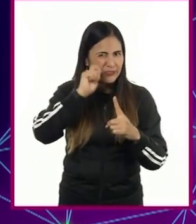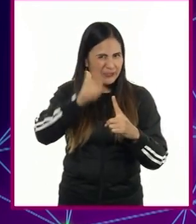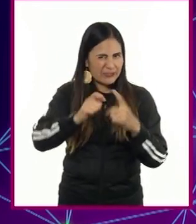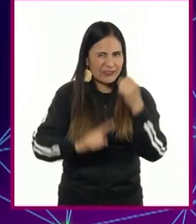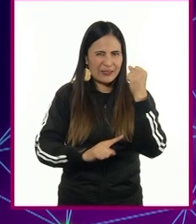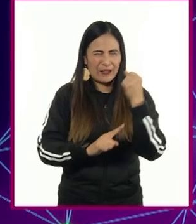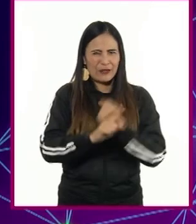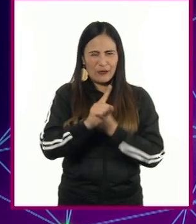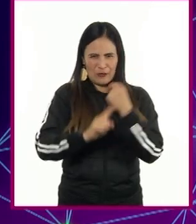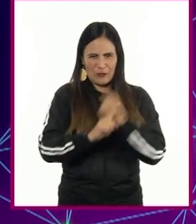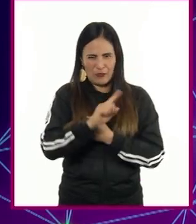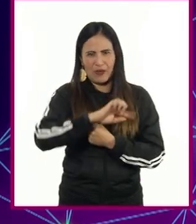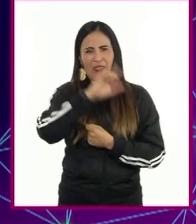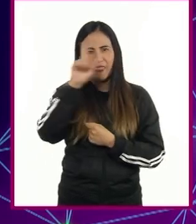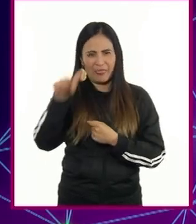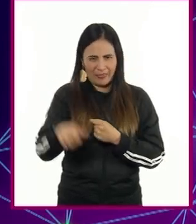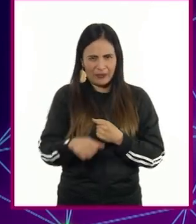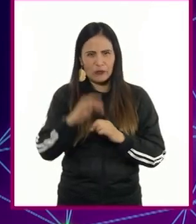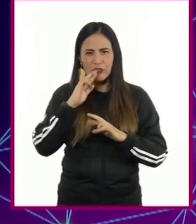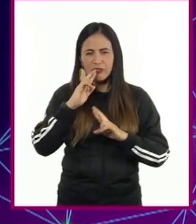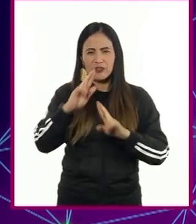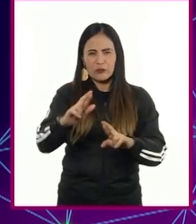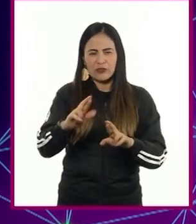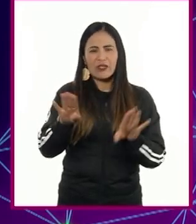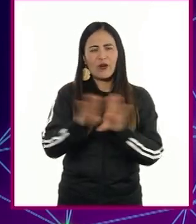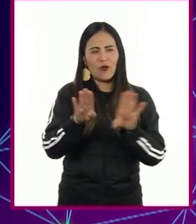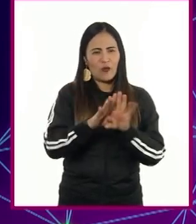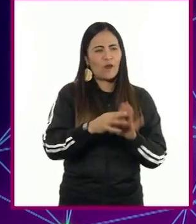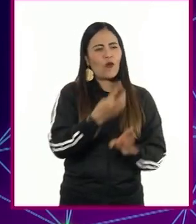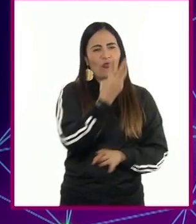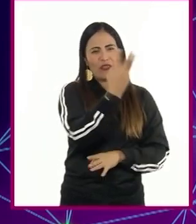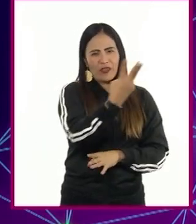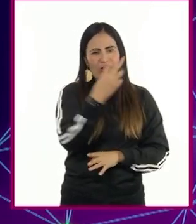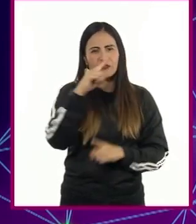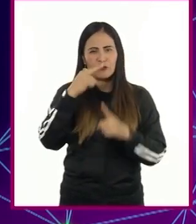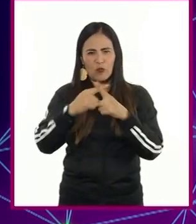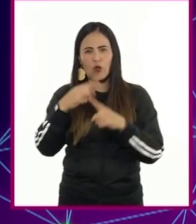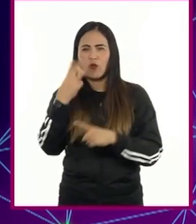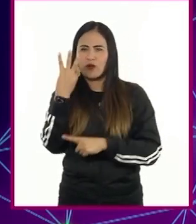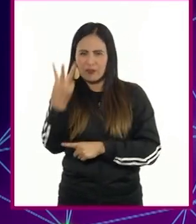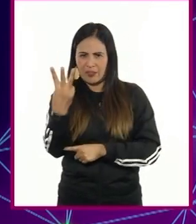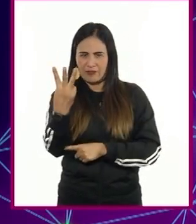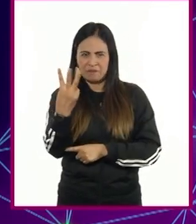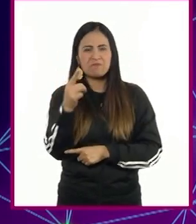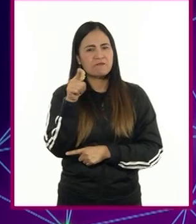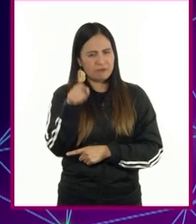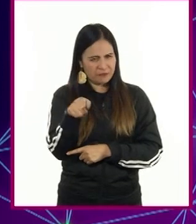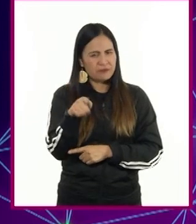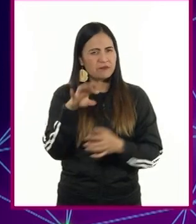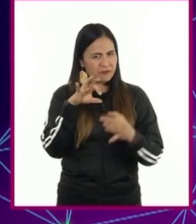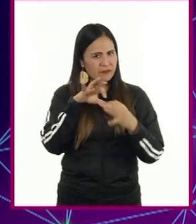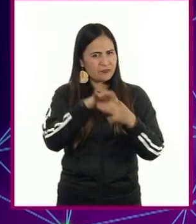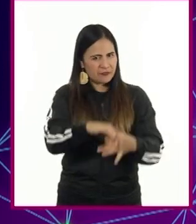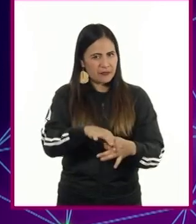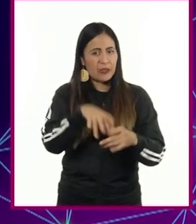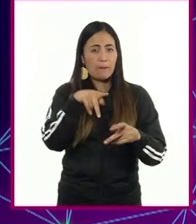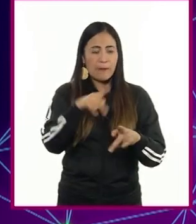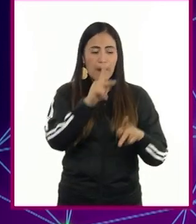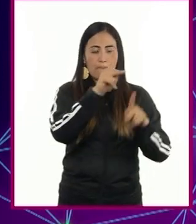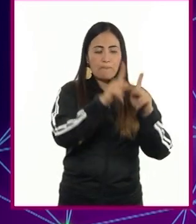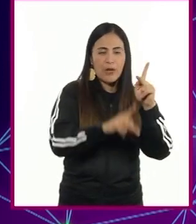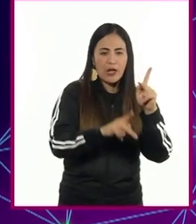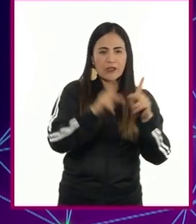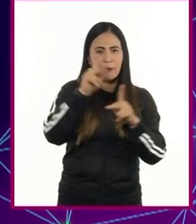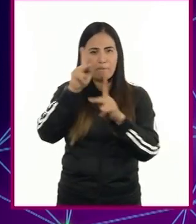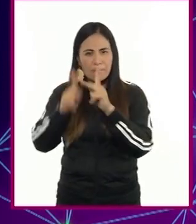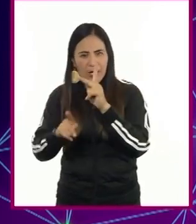siguiente y aplica para cualquier cuadrado mágico de 3×3, siempre y cuando se mantengan intervalos iguales